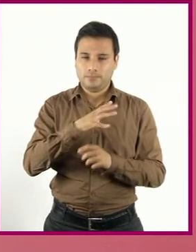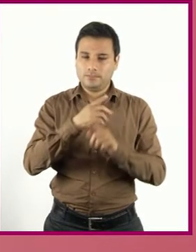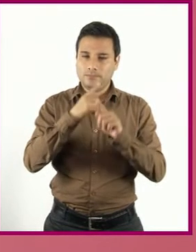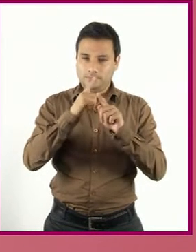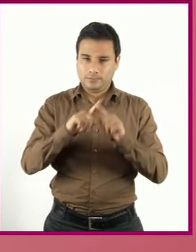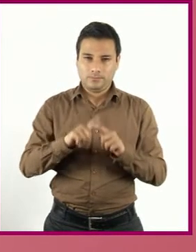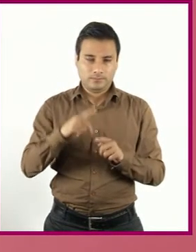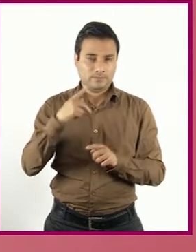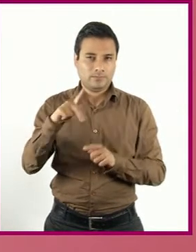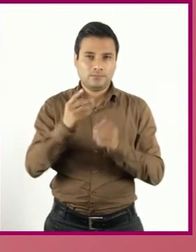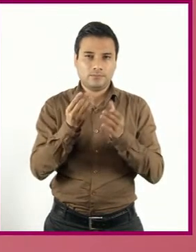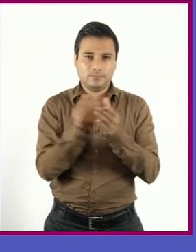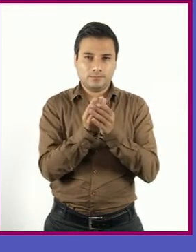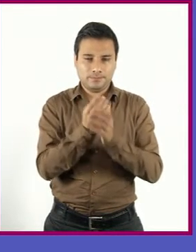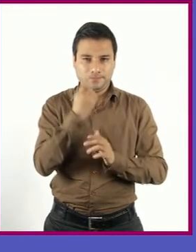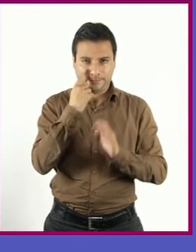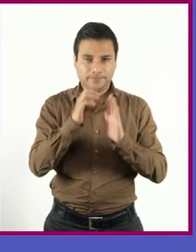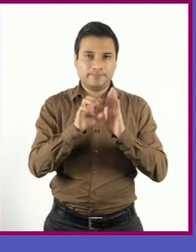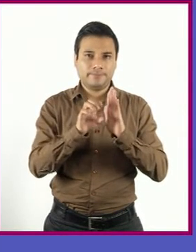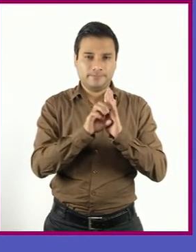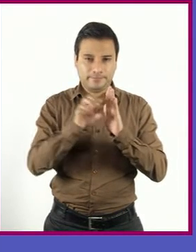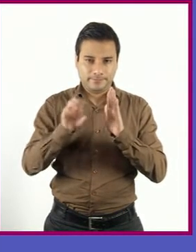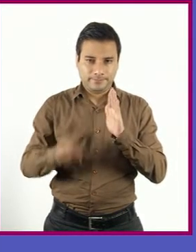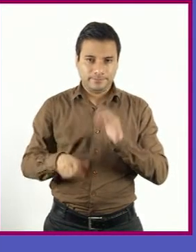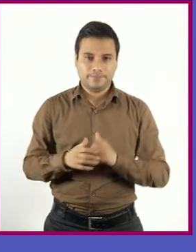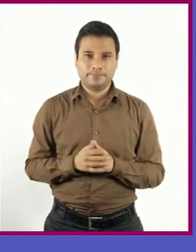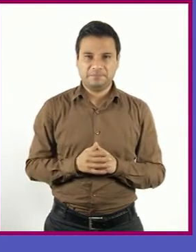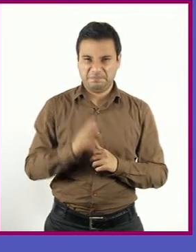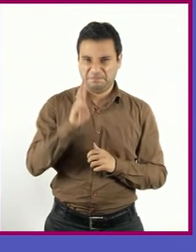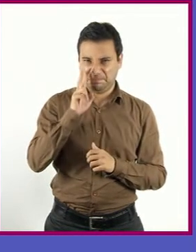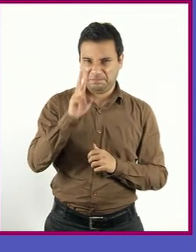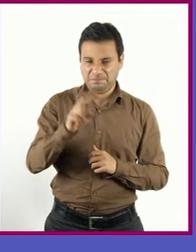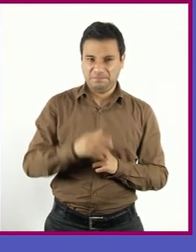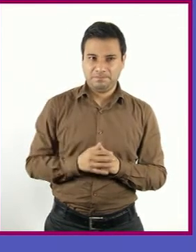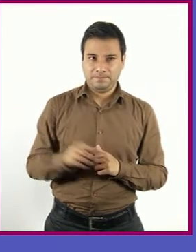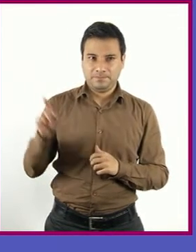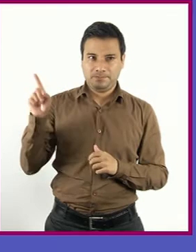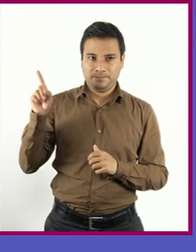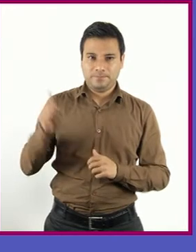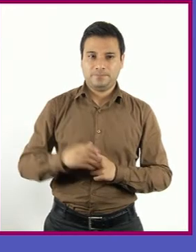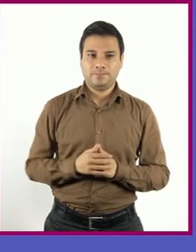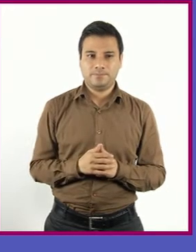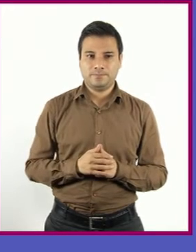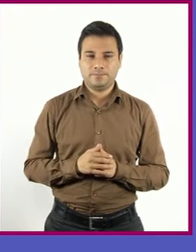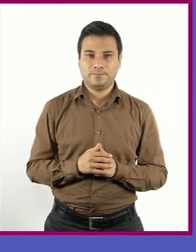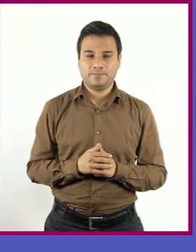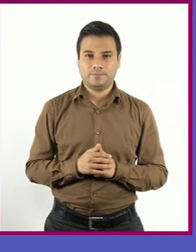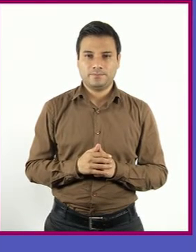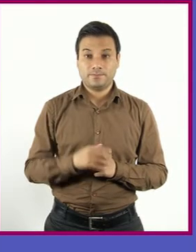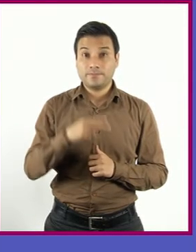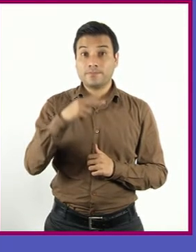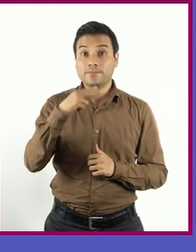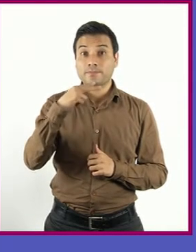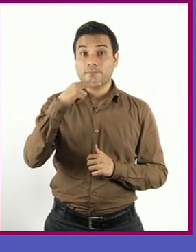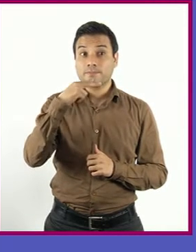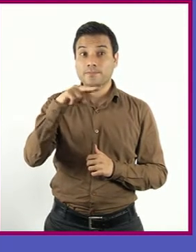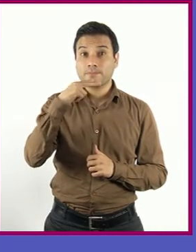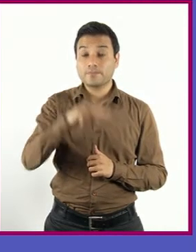Veamos algunos ejemplos. Observaremos que la redacción del reglamento requiere que los verbos